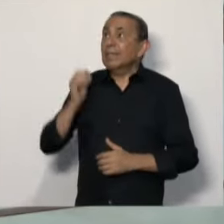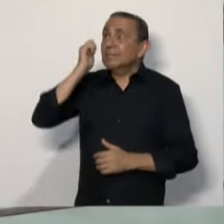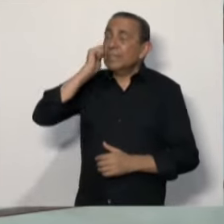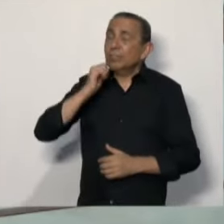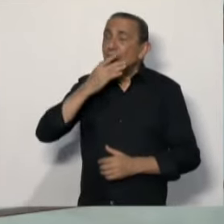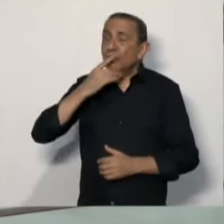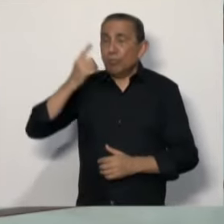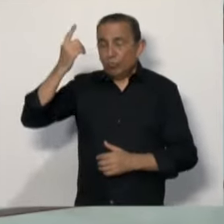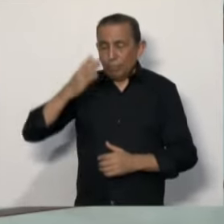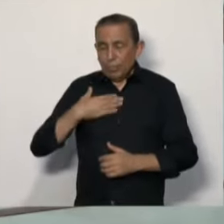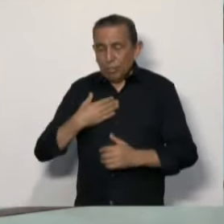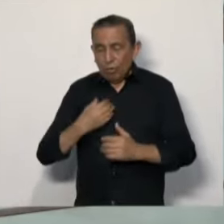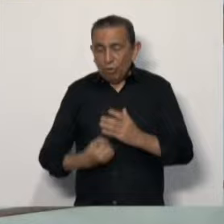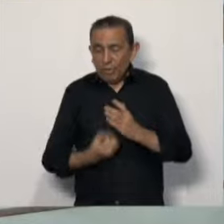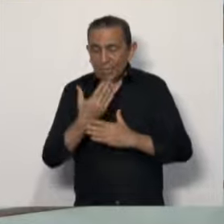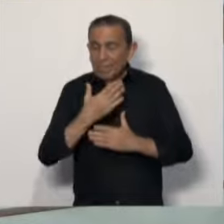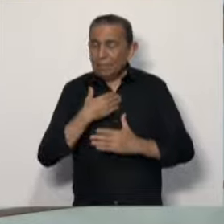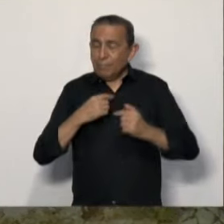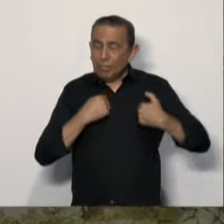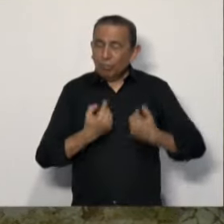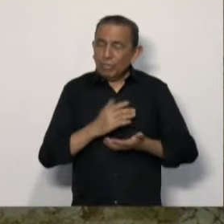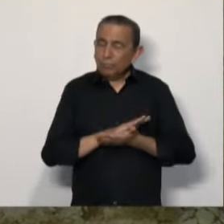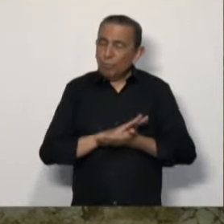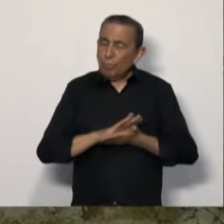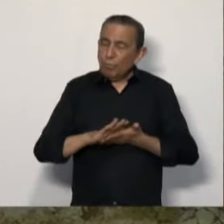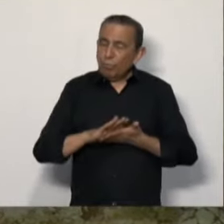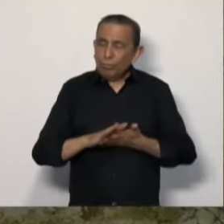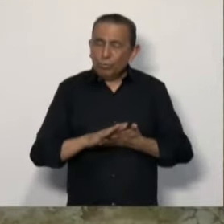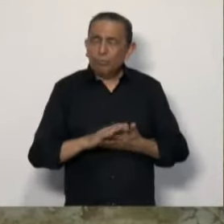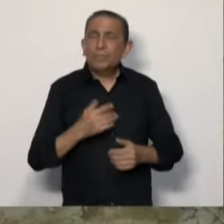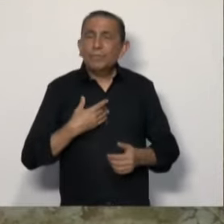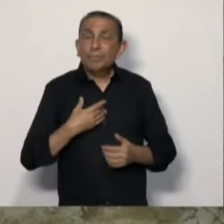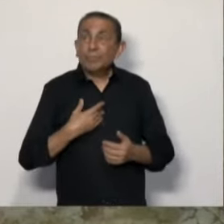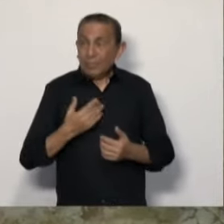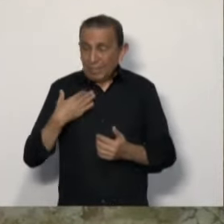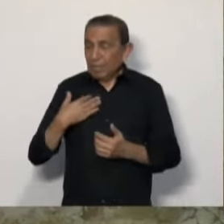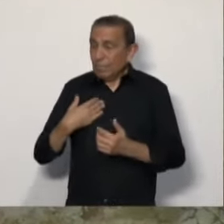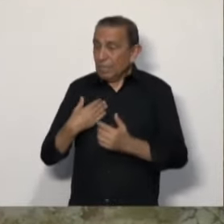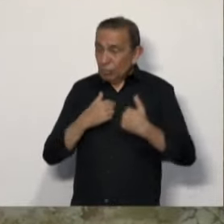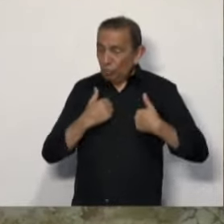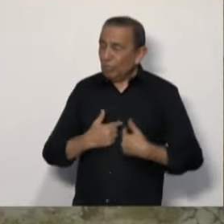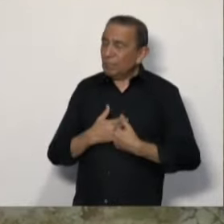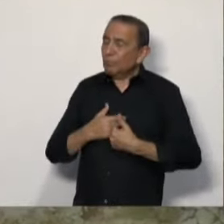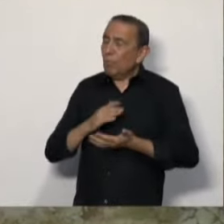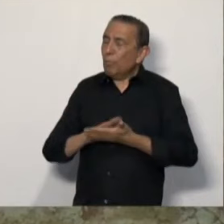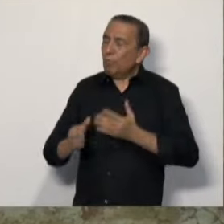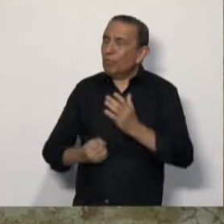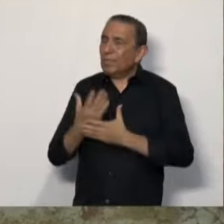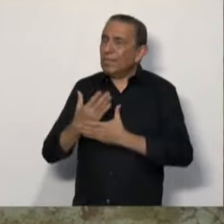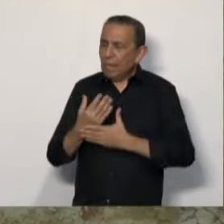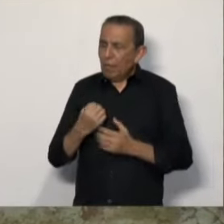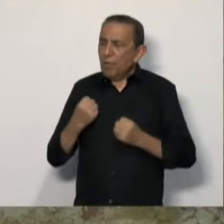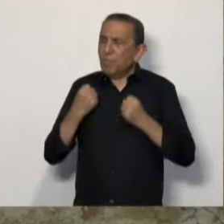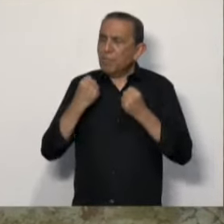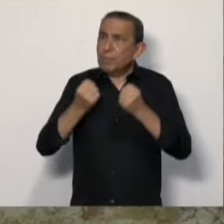mío, un corazón puro. Crea en mí, Dios mío, un corazón puro, y renueva la